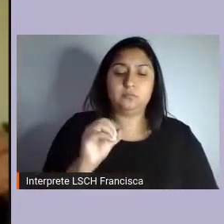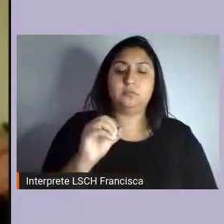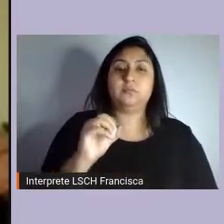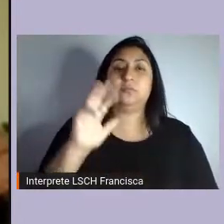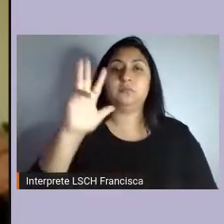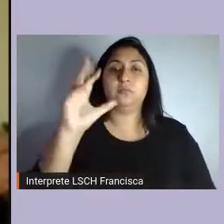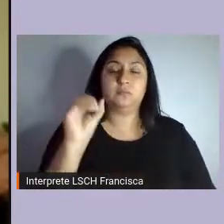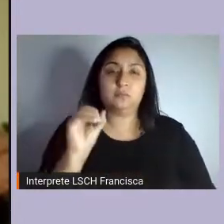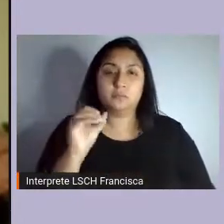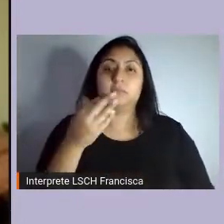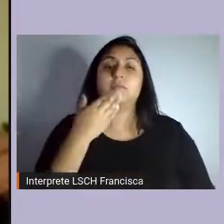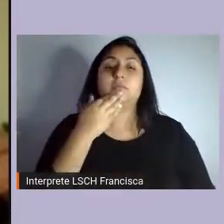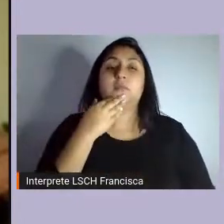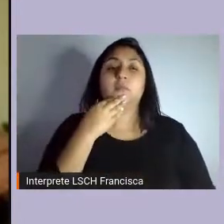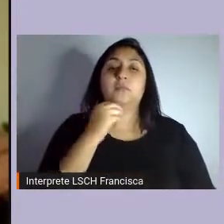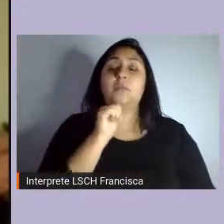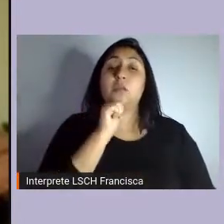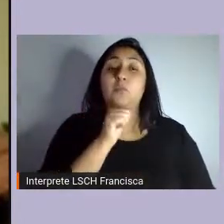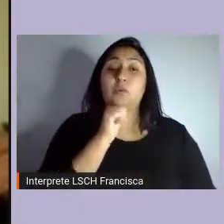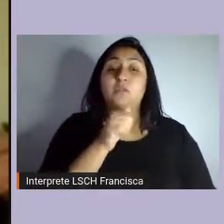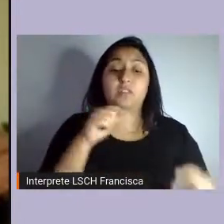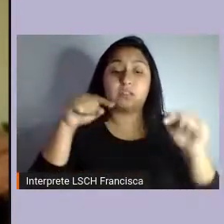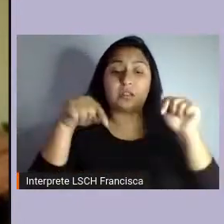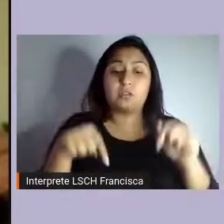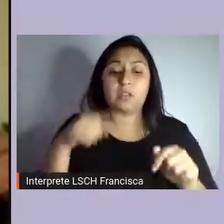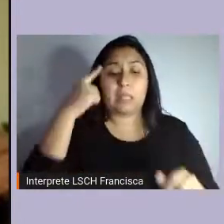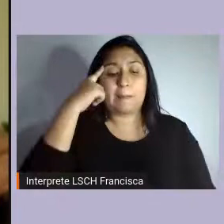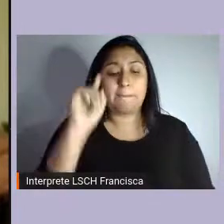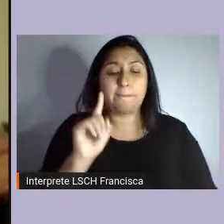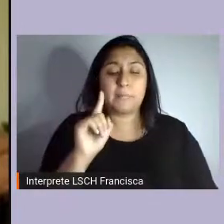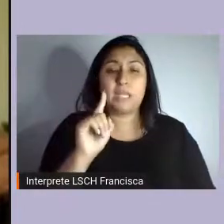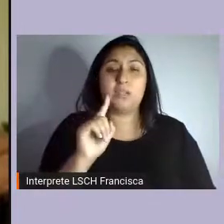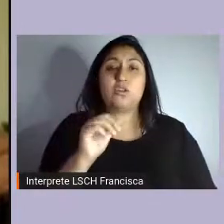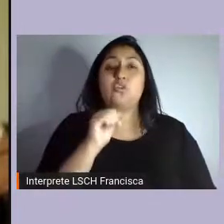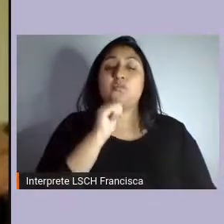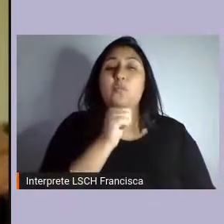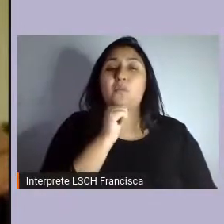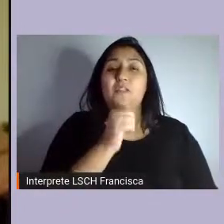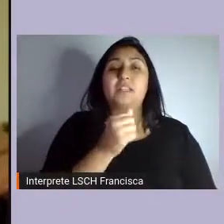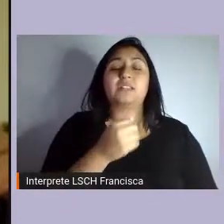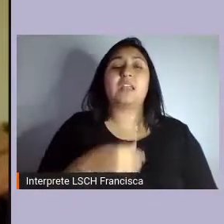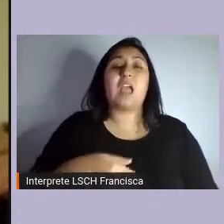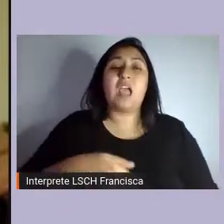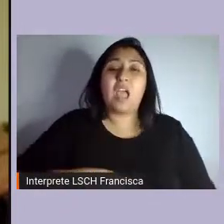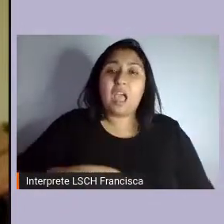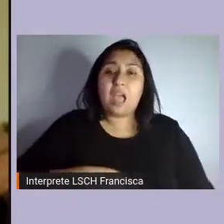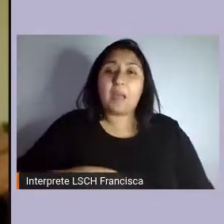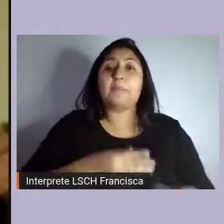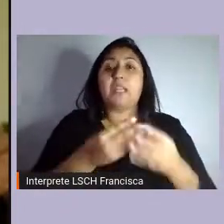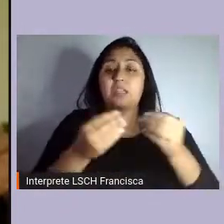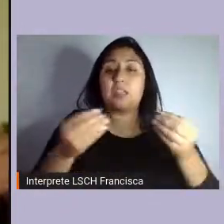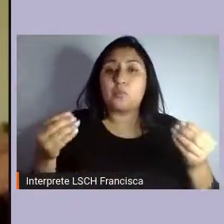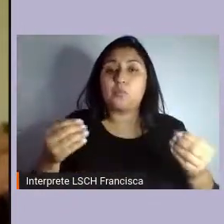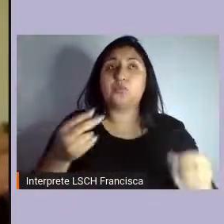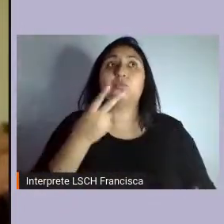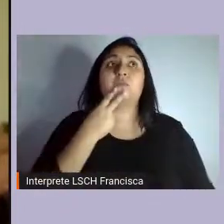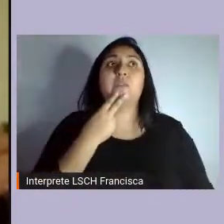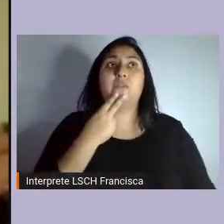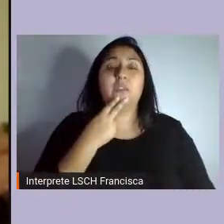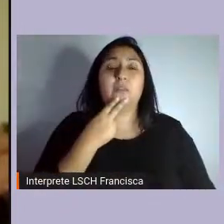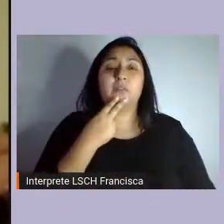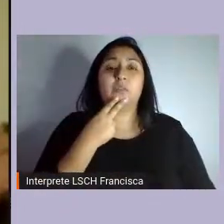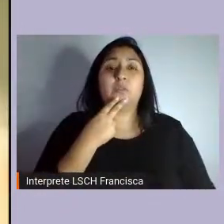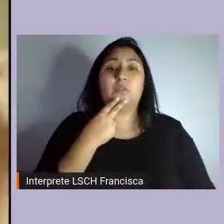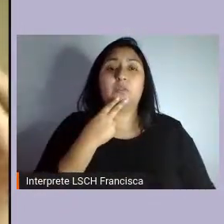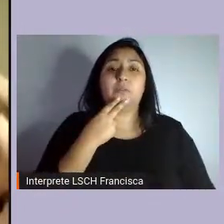hoy, pero esa pobreza miserable, muy de mucha hambre, que vivimos muchos de nosotros hasta los años 80, aparece retratada